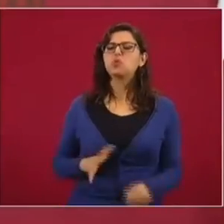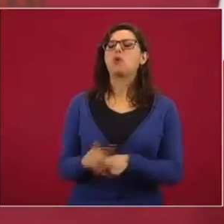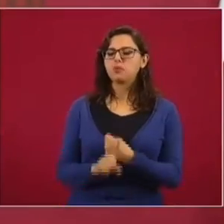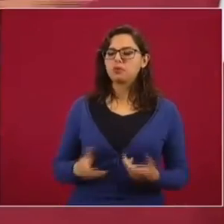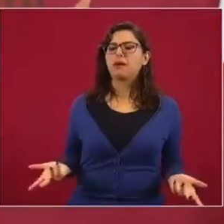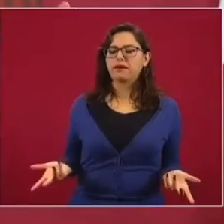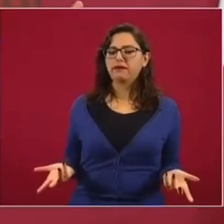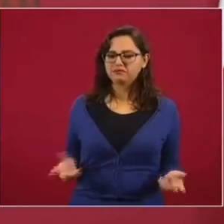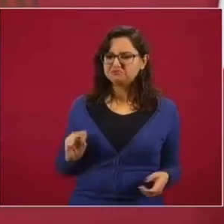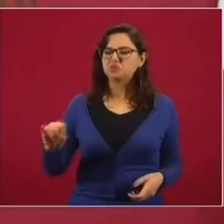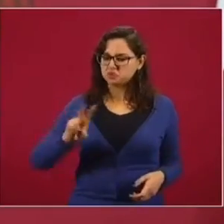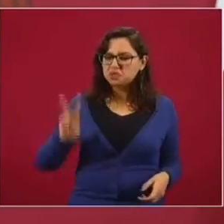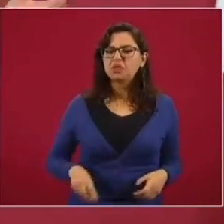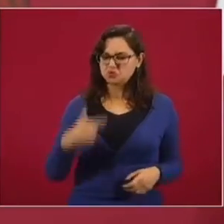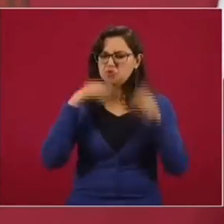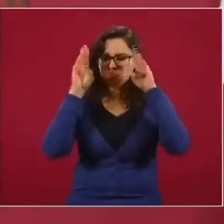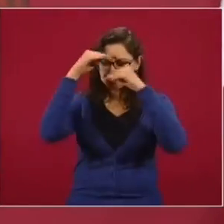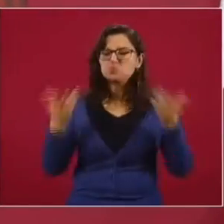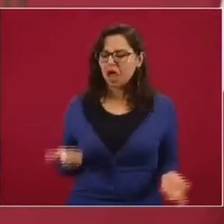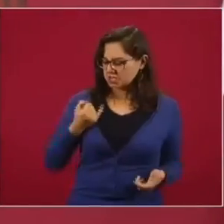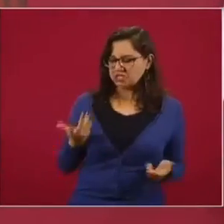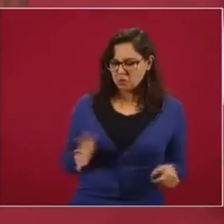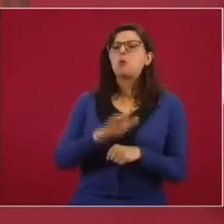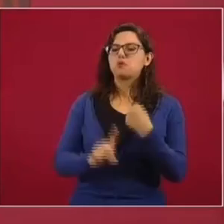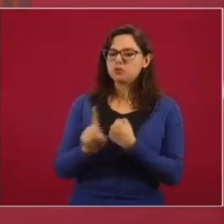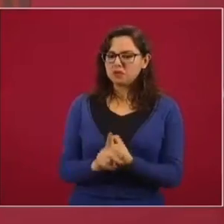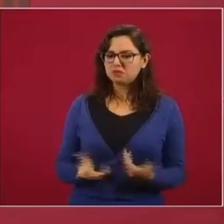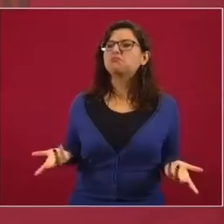Lo de frena 1 es, soy conservador y qué.